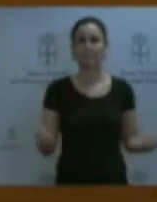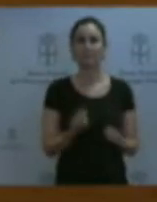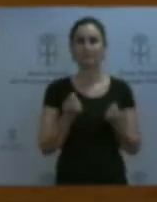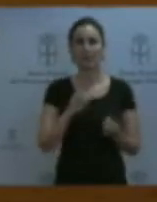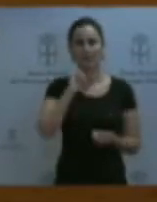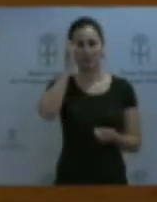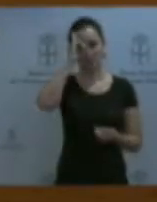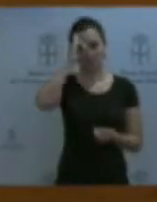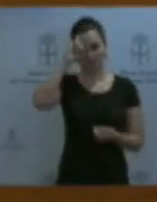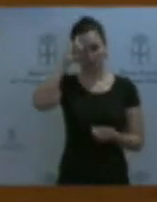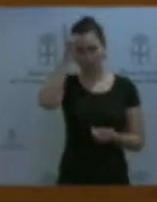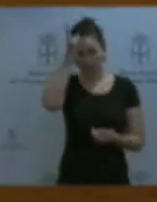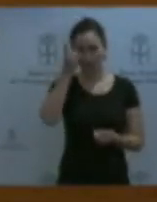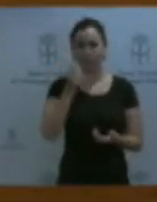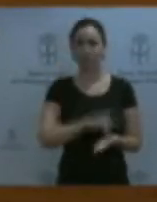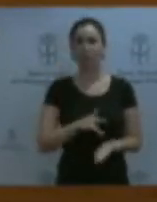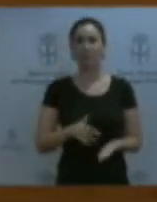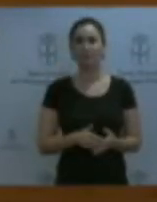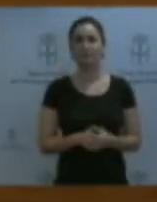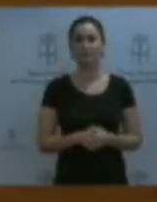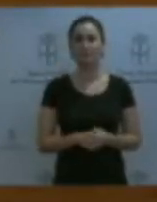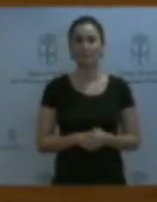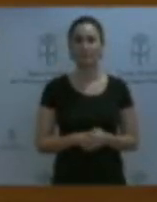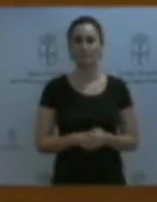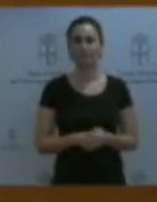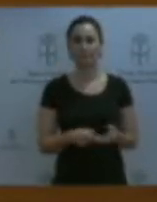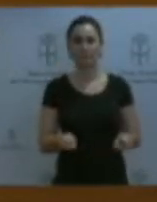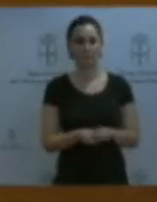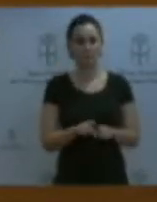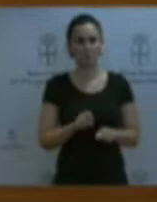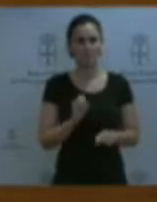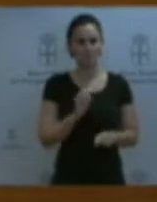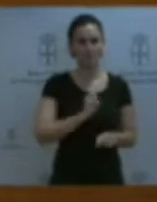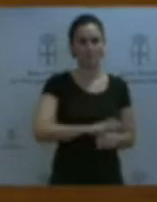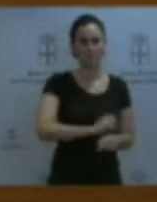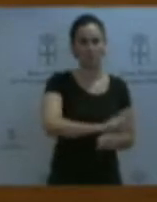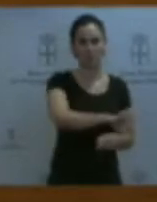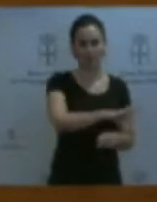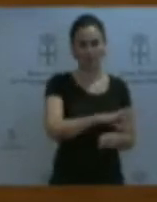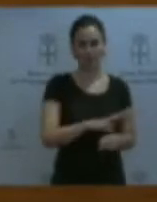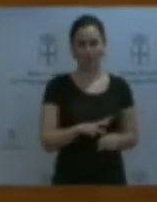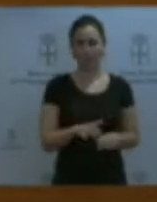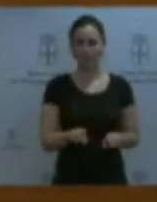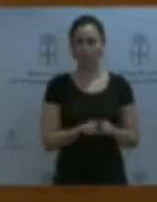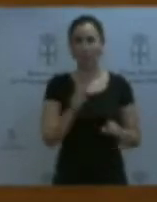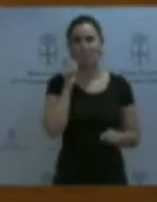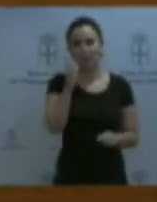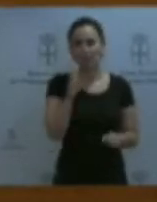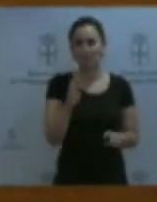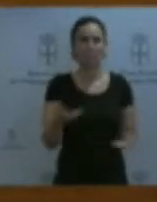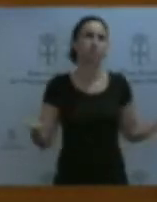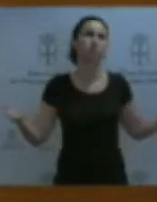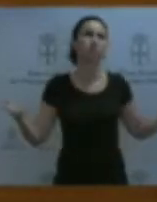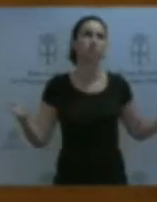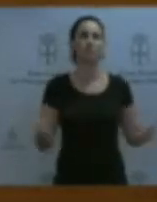que había basura acumulada en alguno de los pueblos. Miren, esto es una situación que hemos venido contemplando todo el